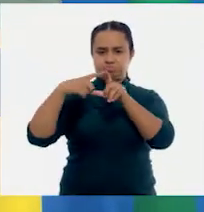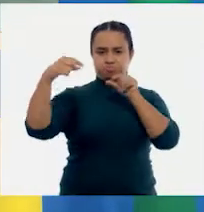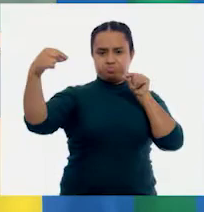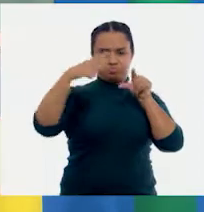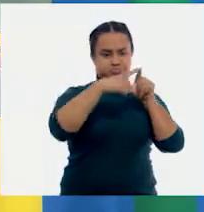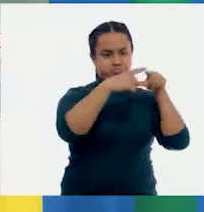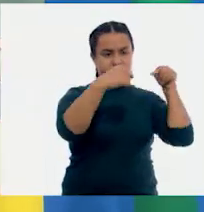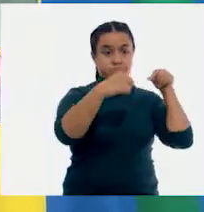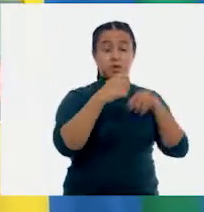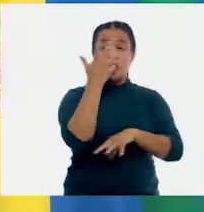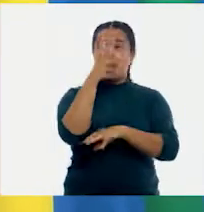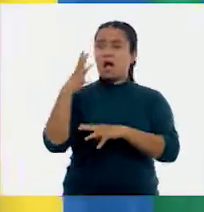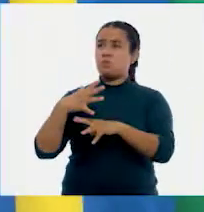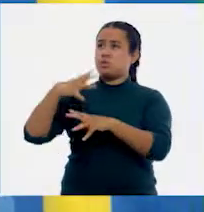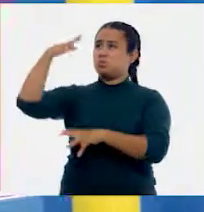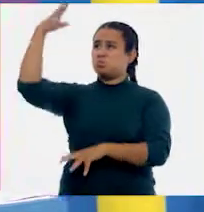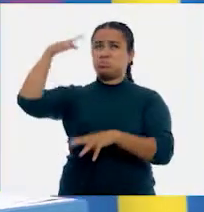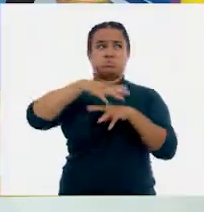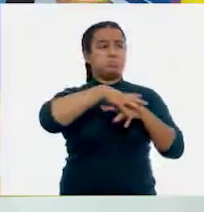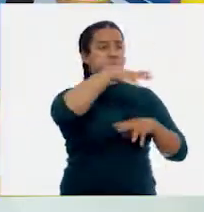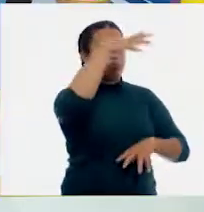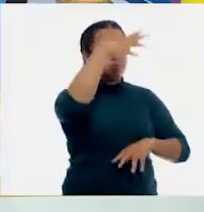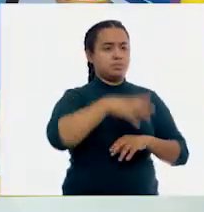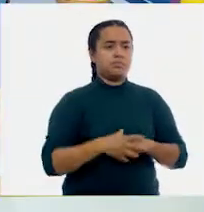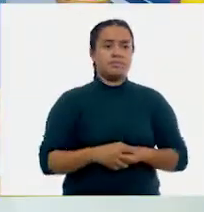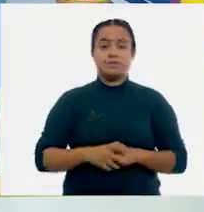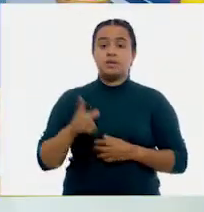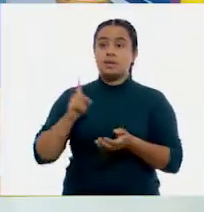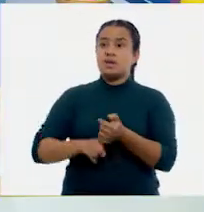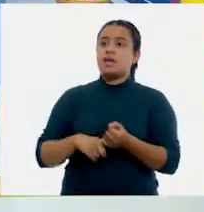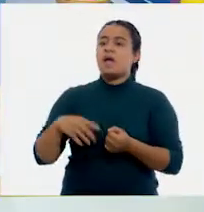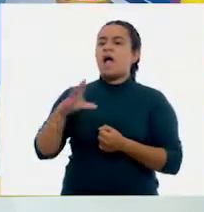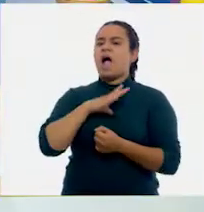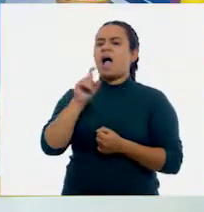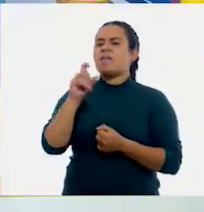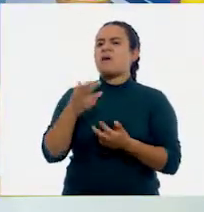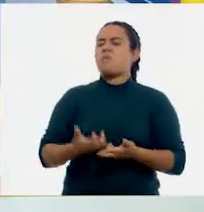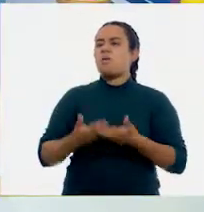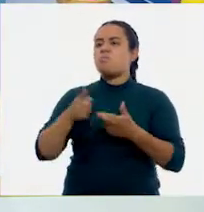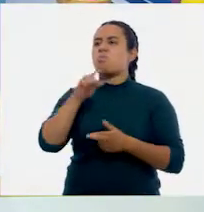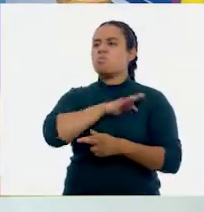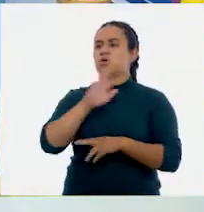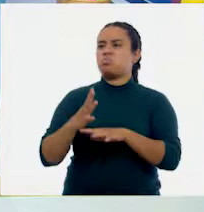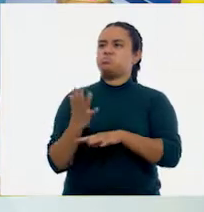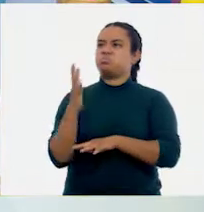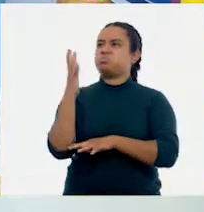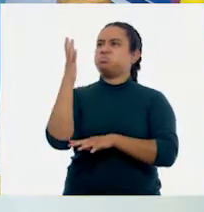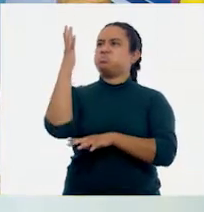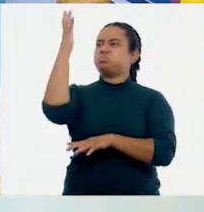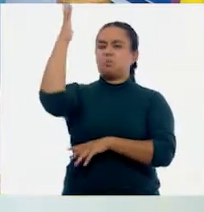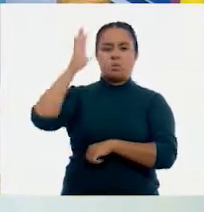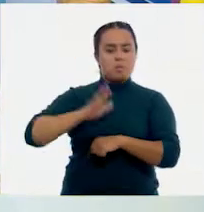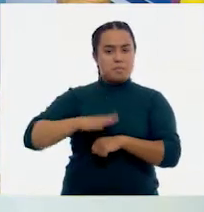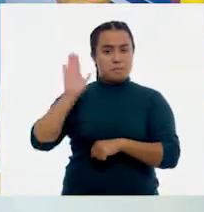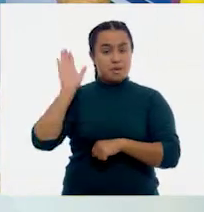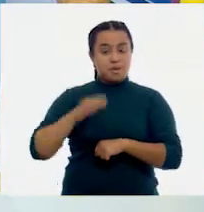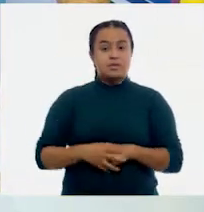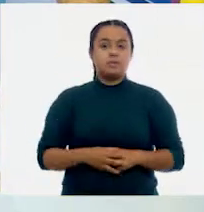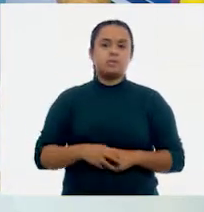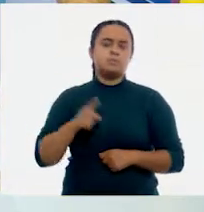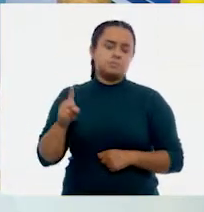son muy grandes. ¿Sale? Tienen suficiente agua para crecer mucho. Así es. Y obviamente tiene